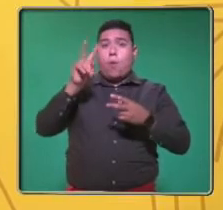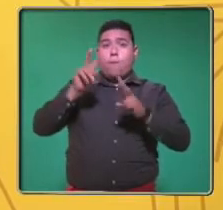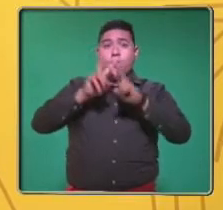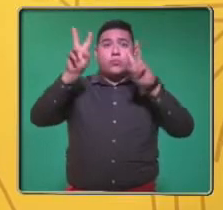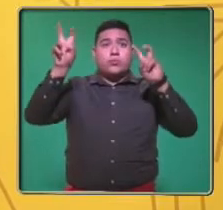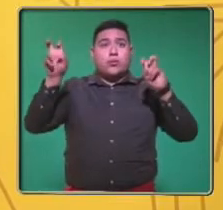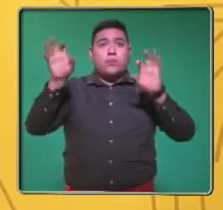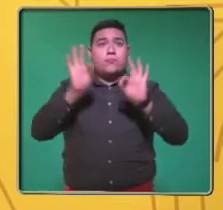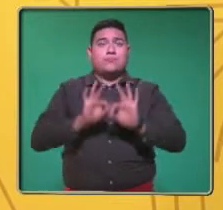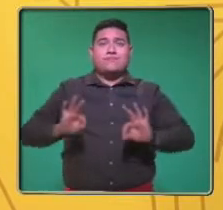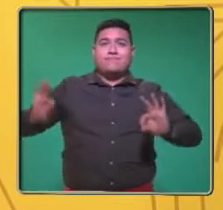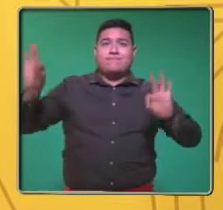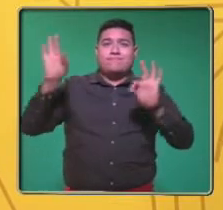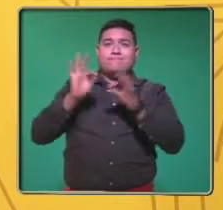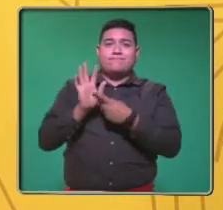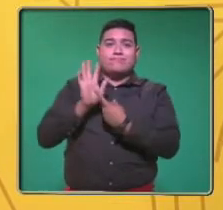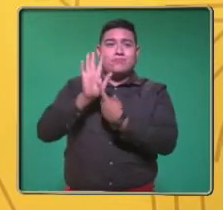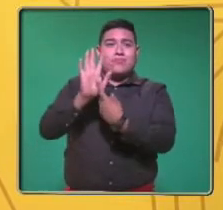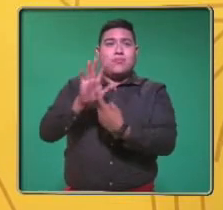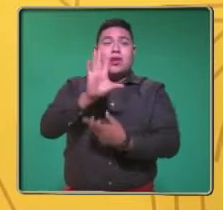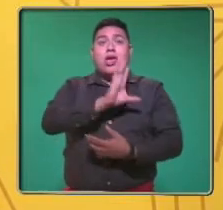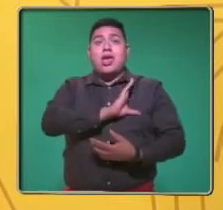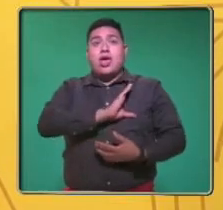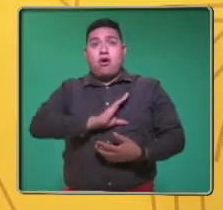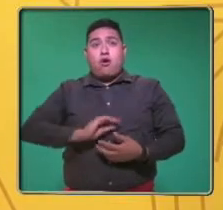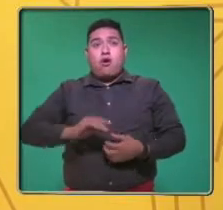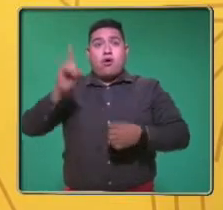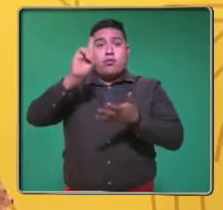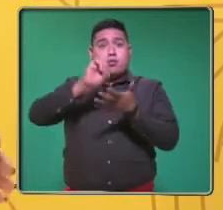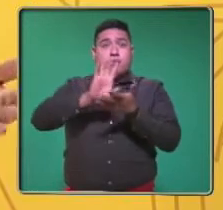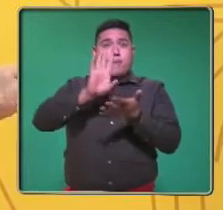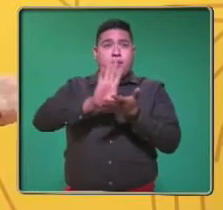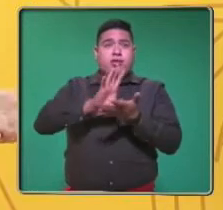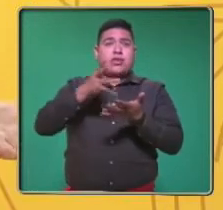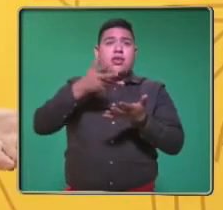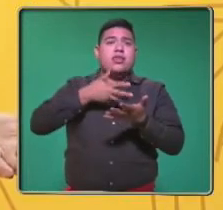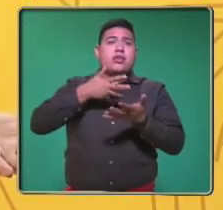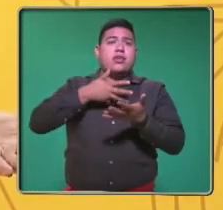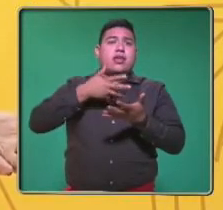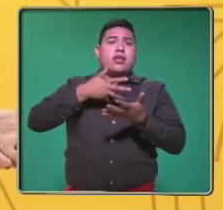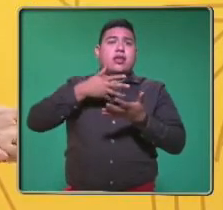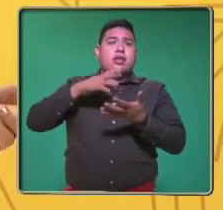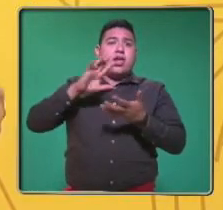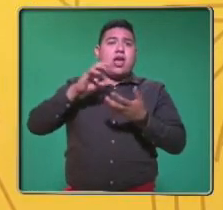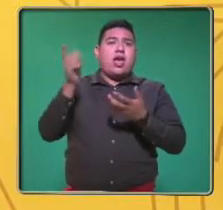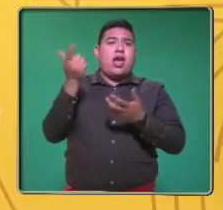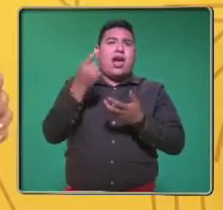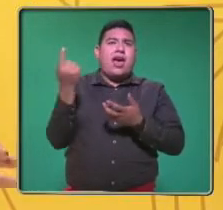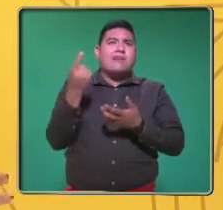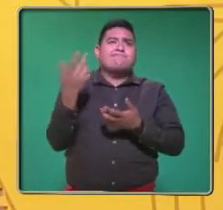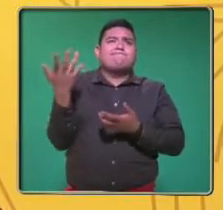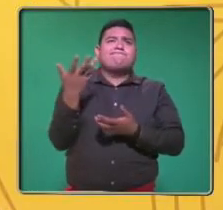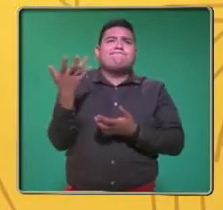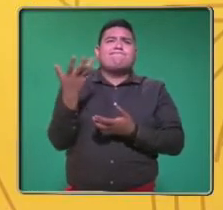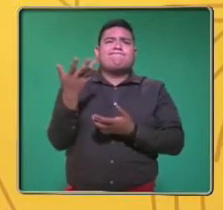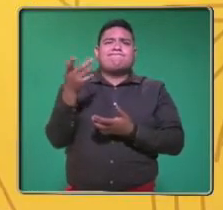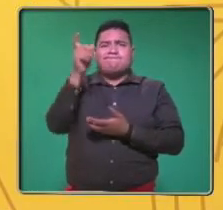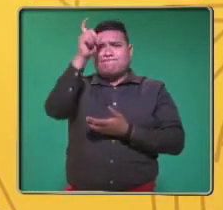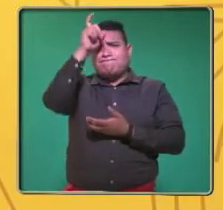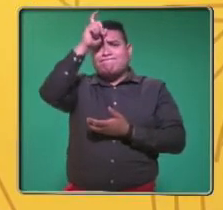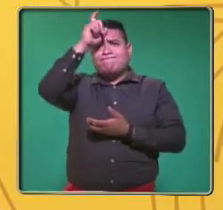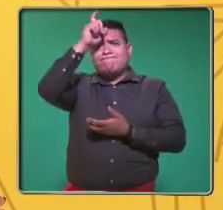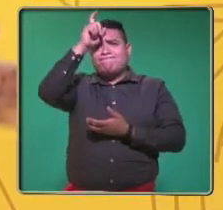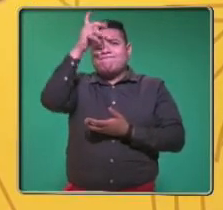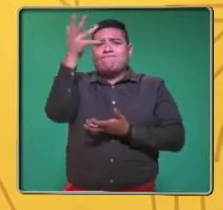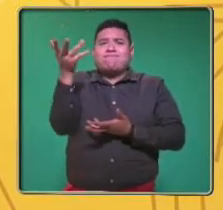tema muy importante. Mi hijo tiene discapacidad. ¿Qué hago? Una pregunta que a lo